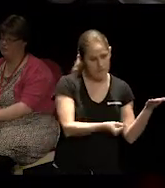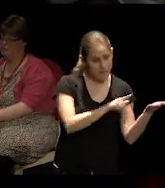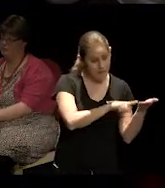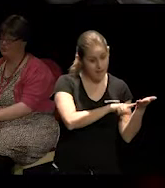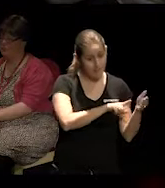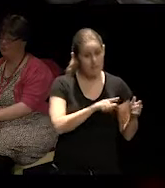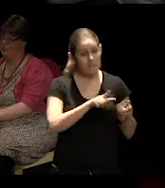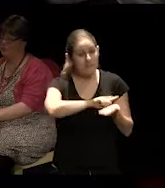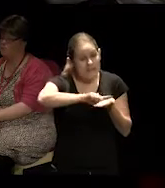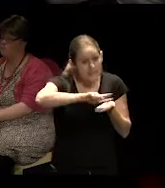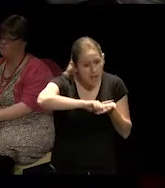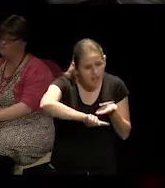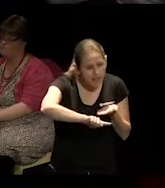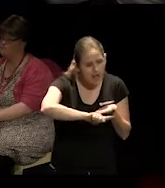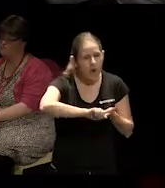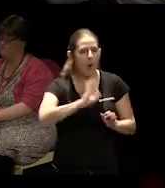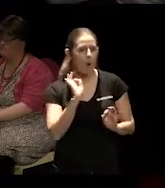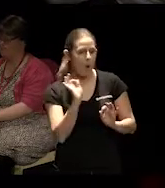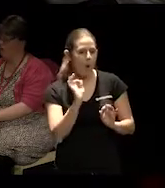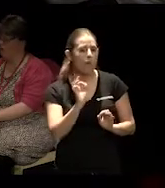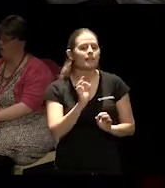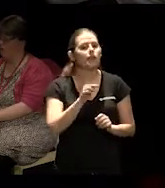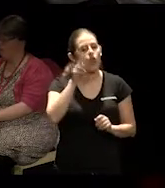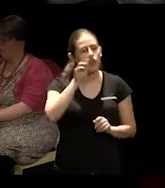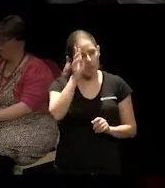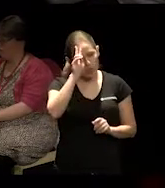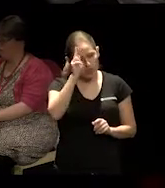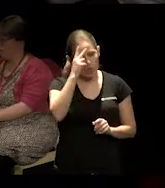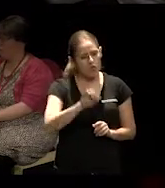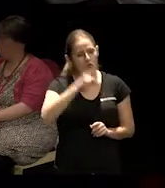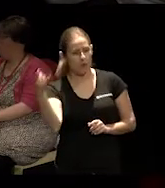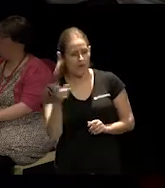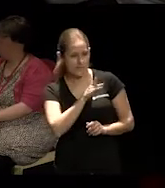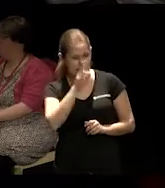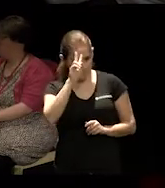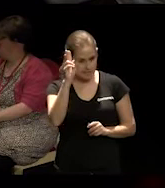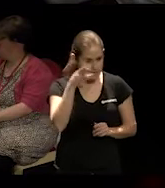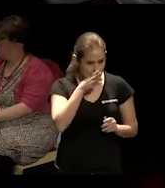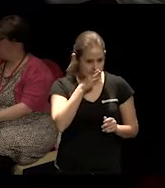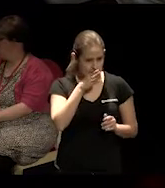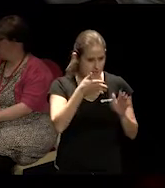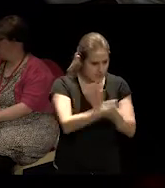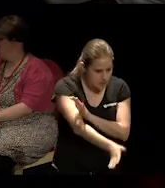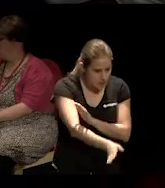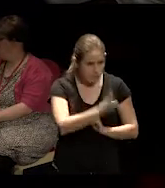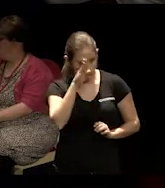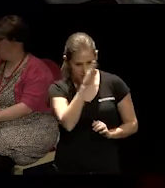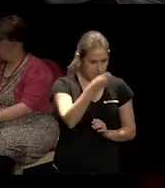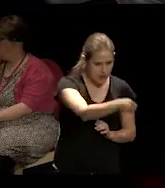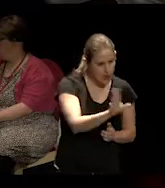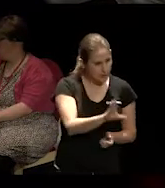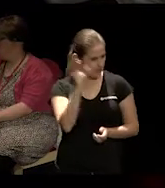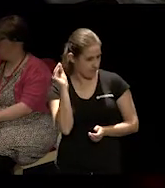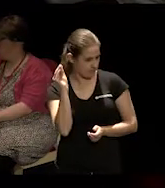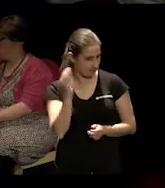está oculto detrás de esa complejidad escénica o del discurso. Y la otra